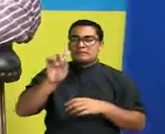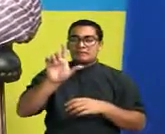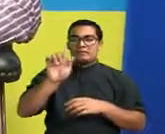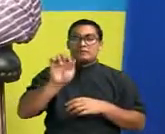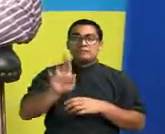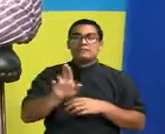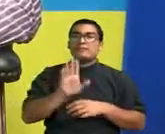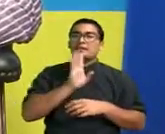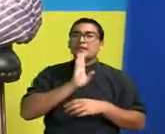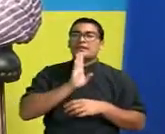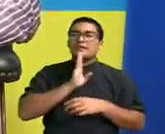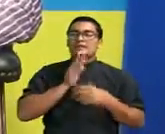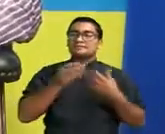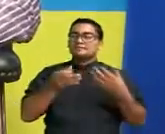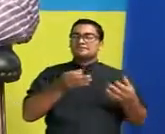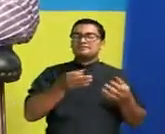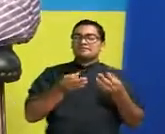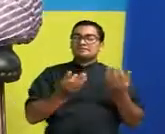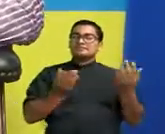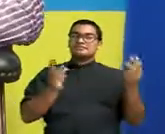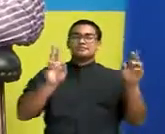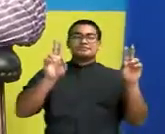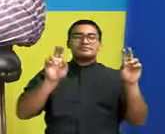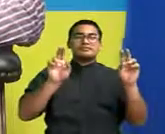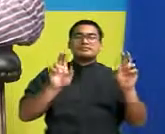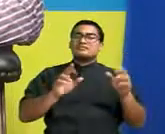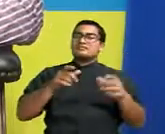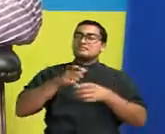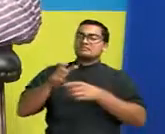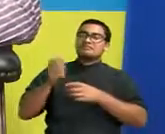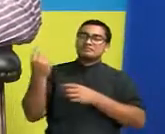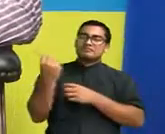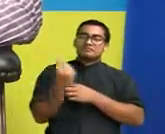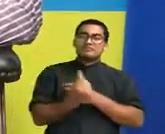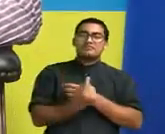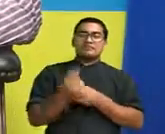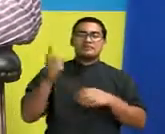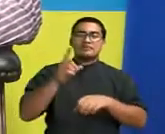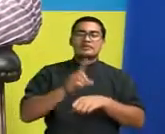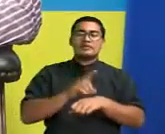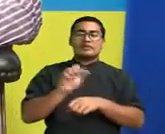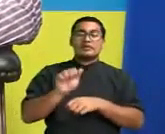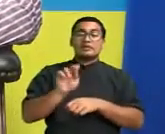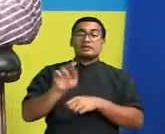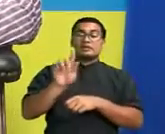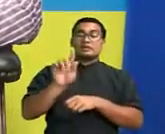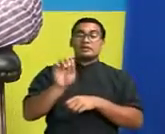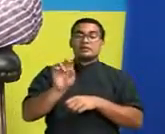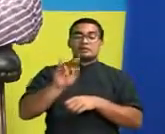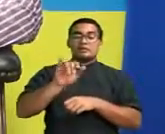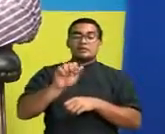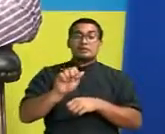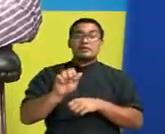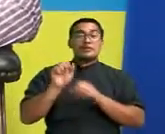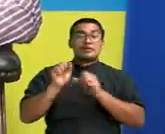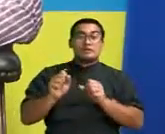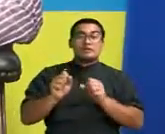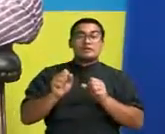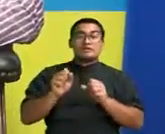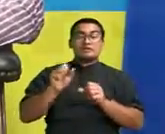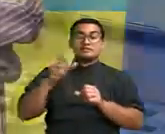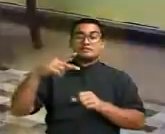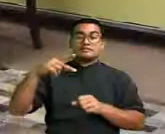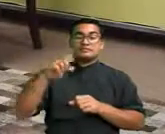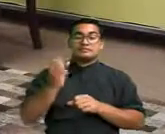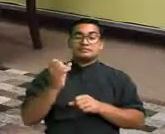bien a detalle de este tema, hemos invitado al doctor Antonio Novoa, quien es psiquiatra del